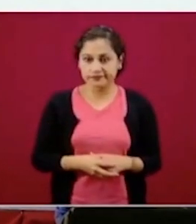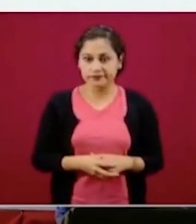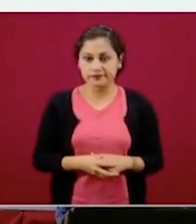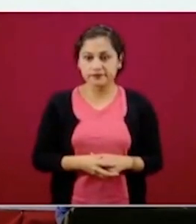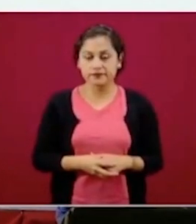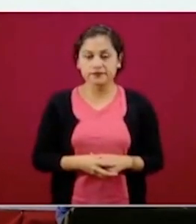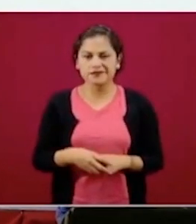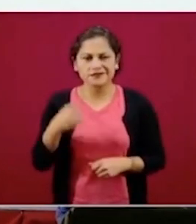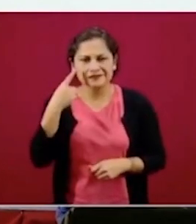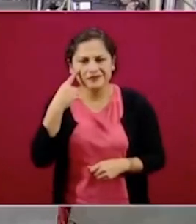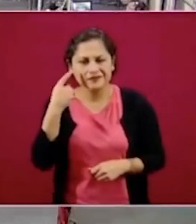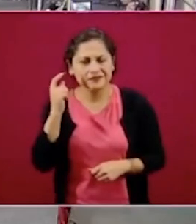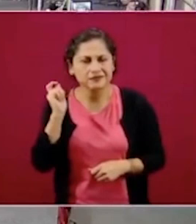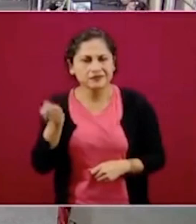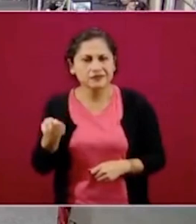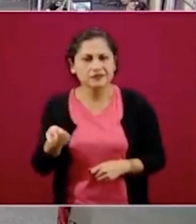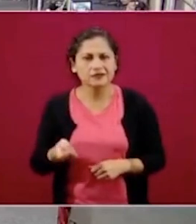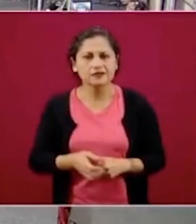¿Perdón?